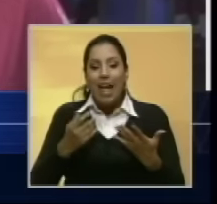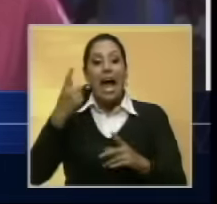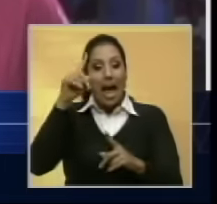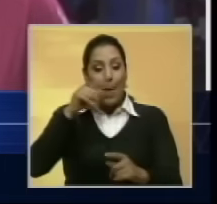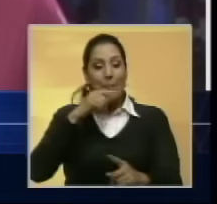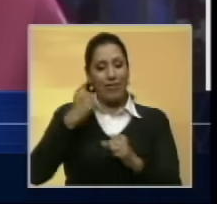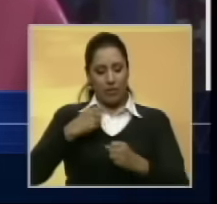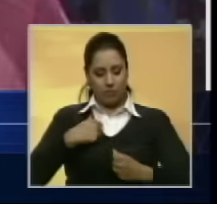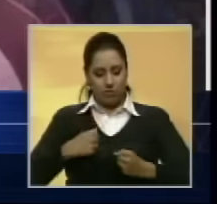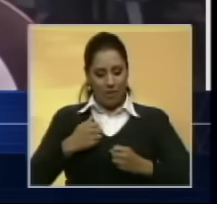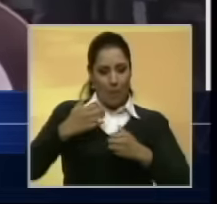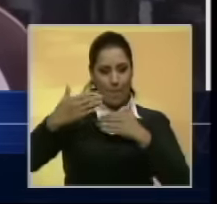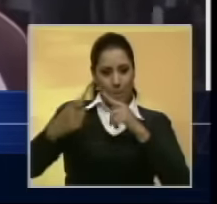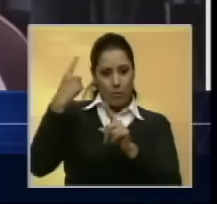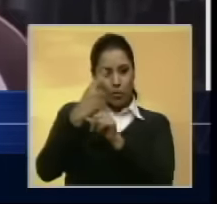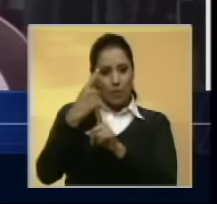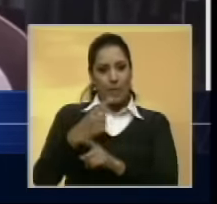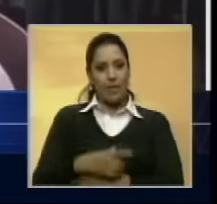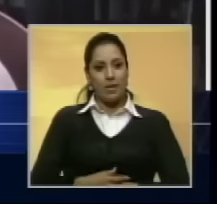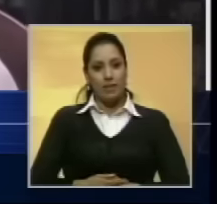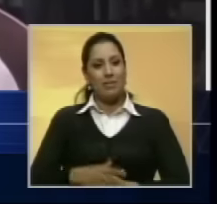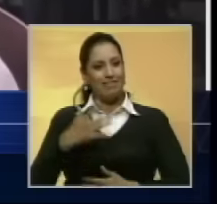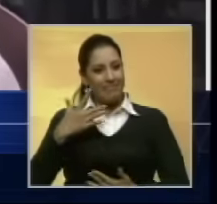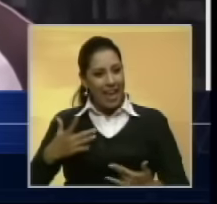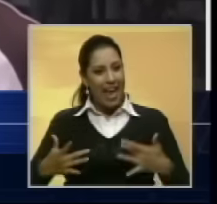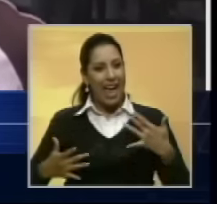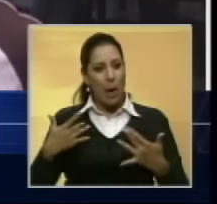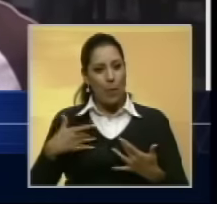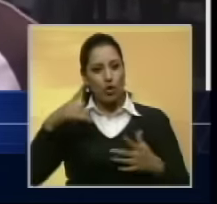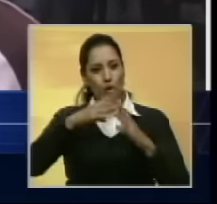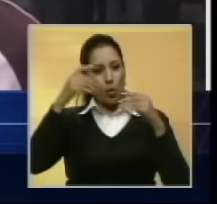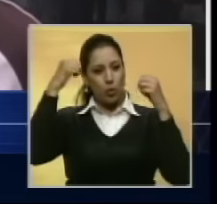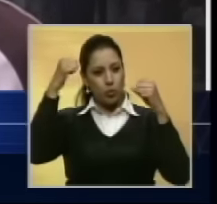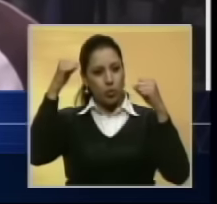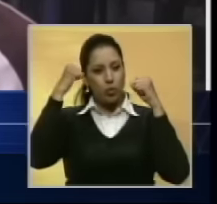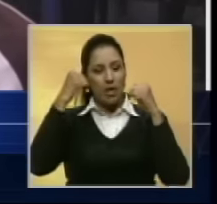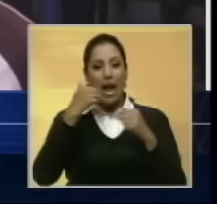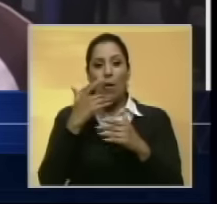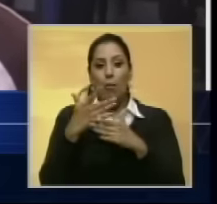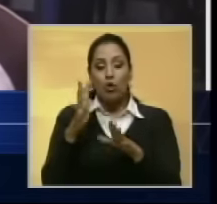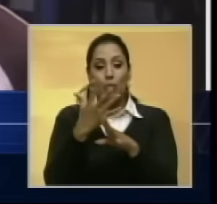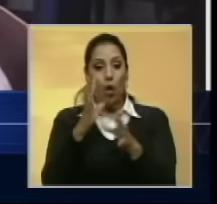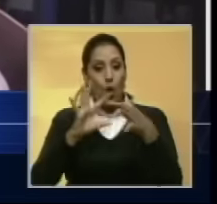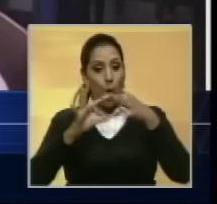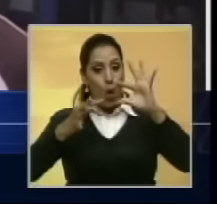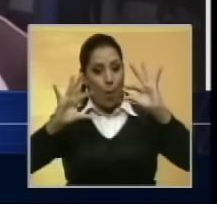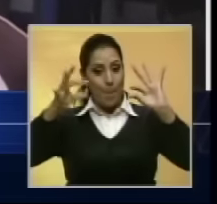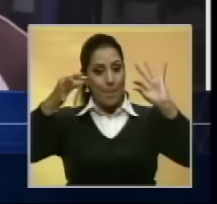oponente más fuerte que tenemos nosotros. Esta es la emoción de todo atleta, ya estar en unos Juegos Olímpicos,